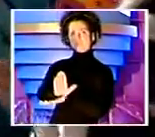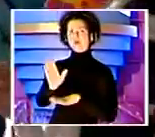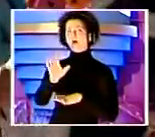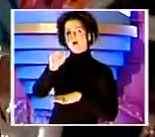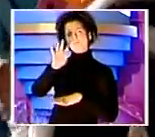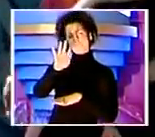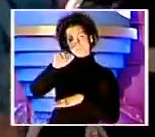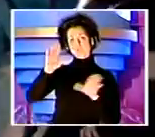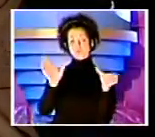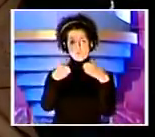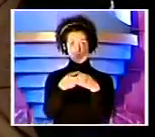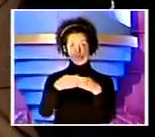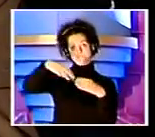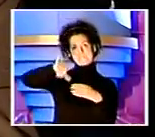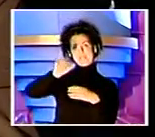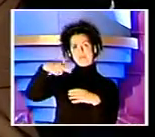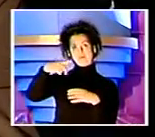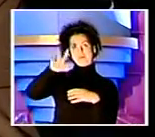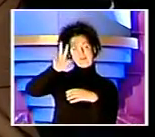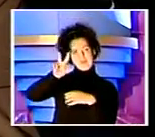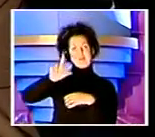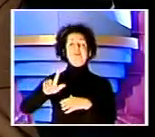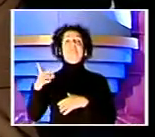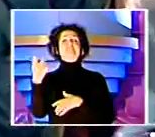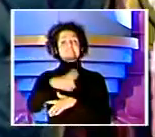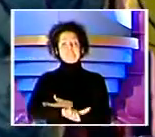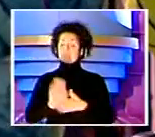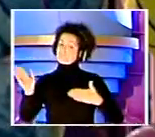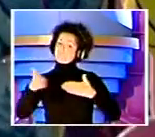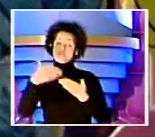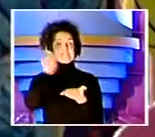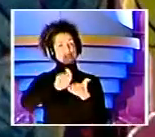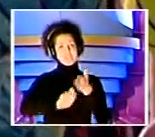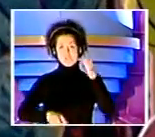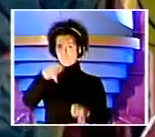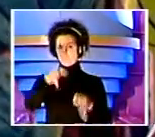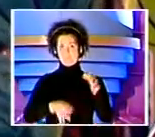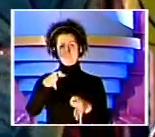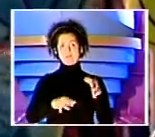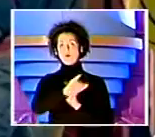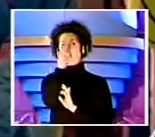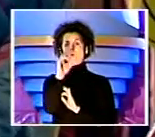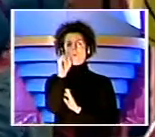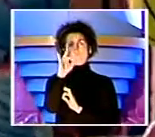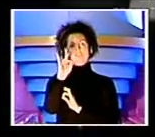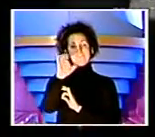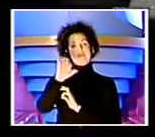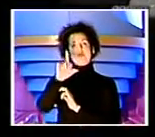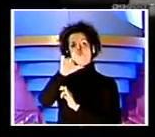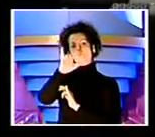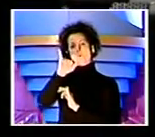Lavela. Y cerrando, como secretario del jurado, José Luis Fernández Umpierres, profesor de Radio